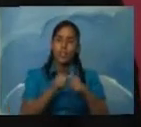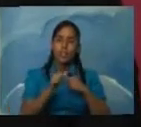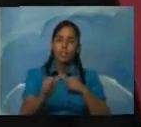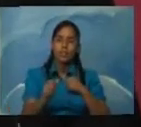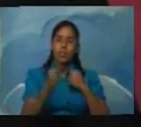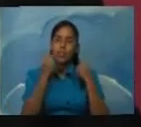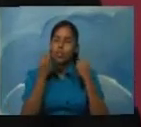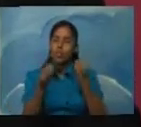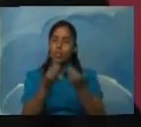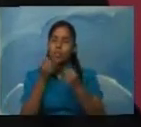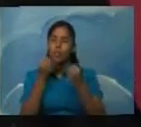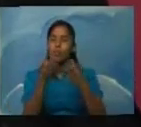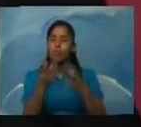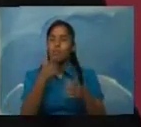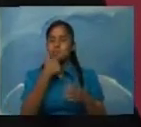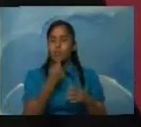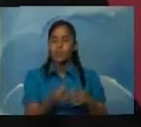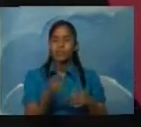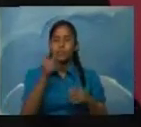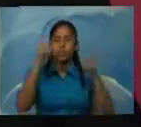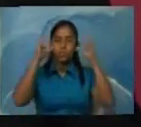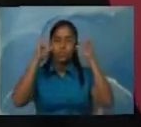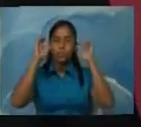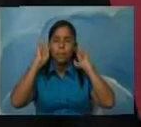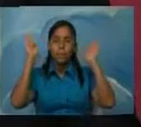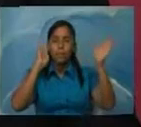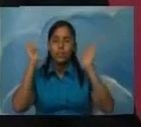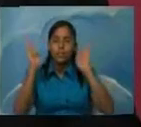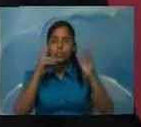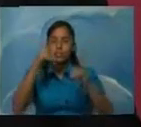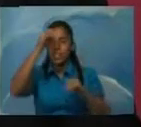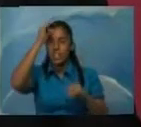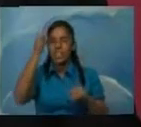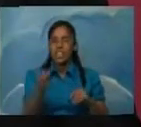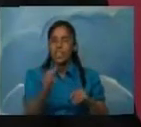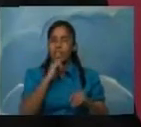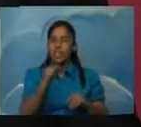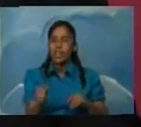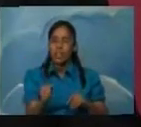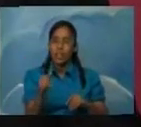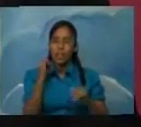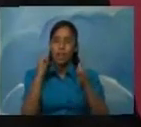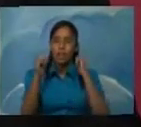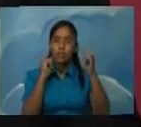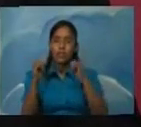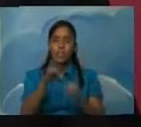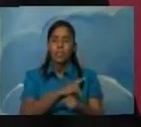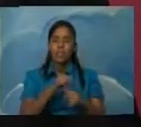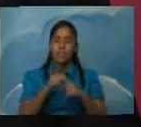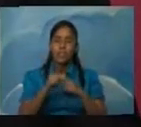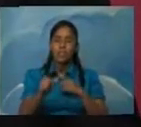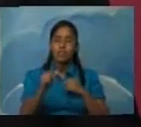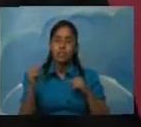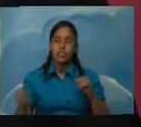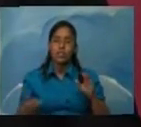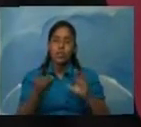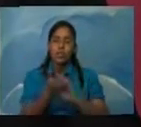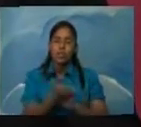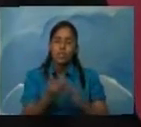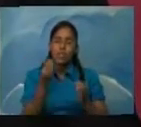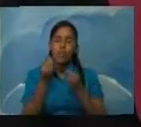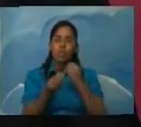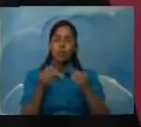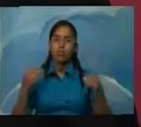Muy sencillo. Oiga usted con sus oídos. ¿Qué era lo que en la fiesta de las semanas se ofrecía como